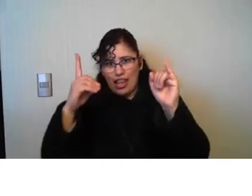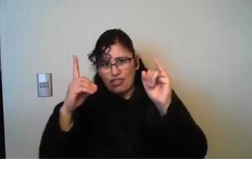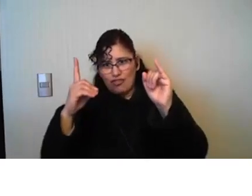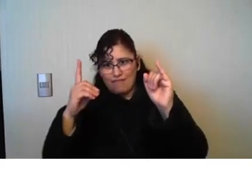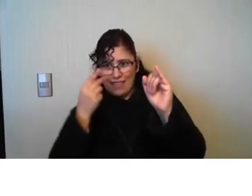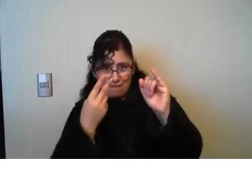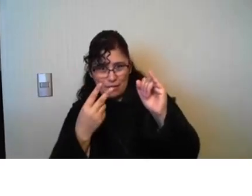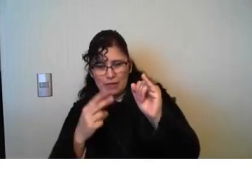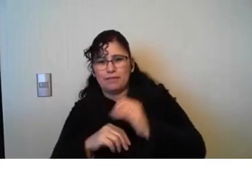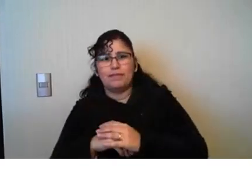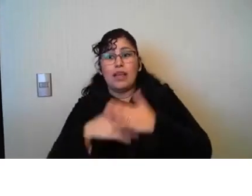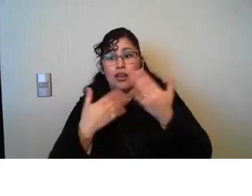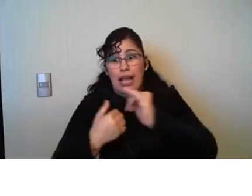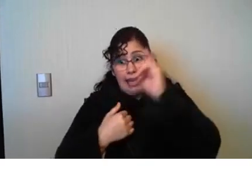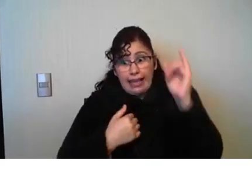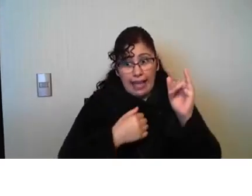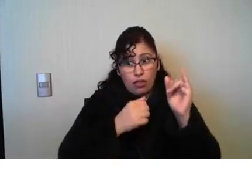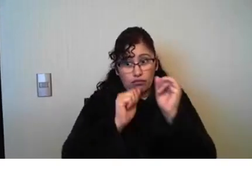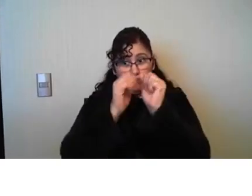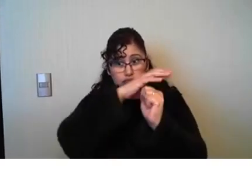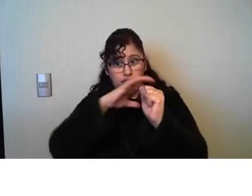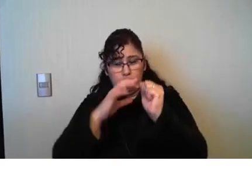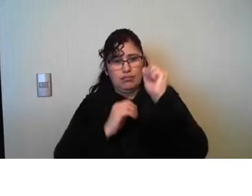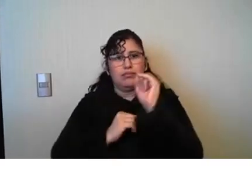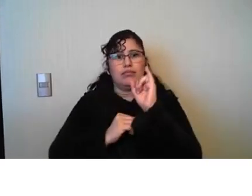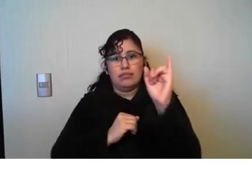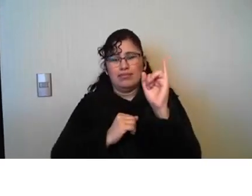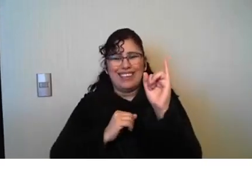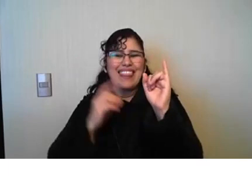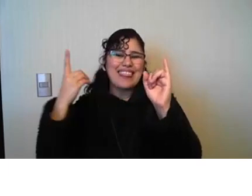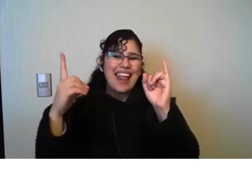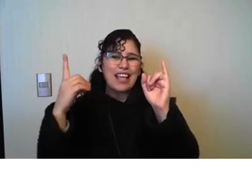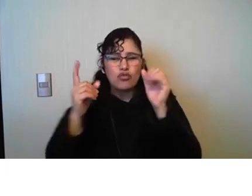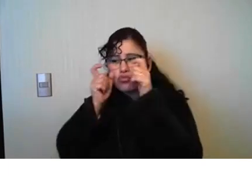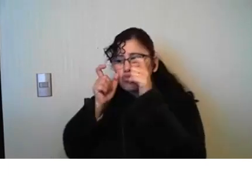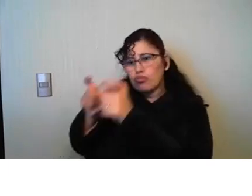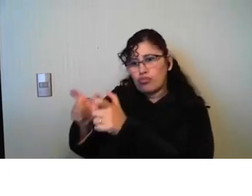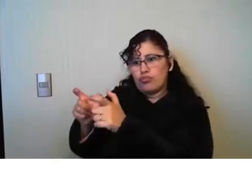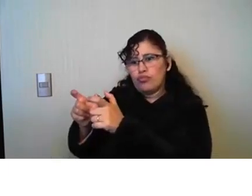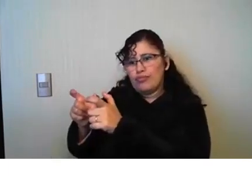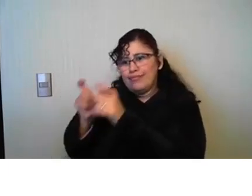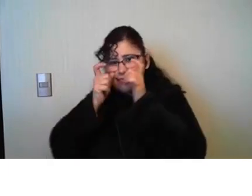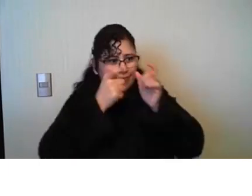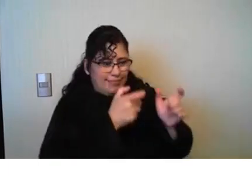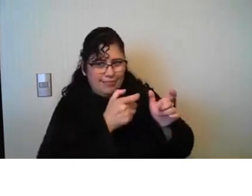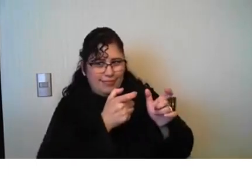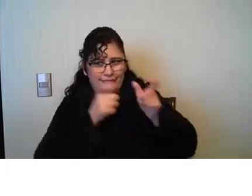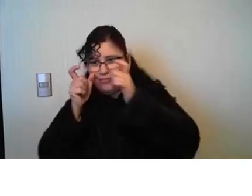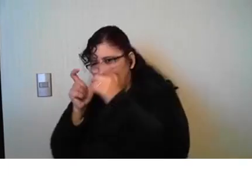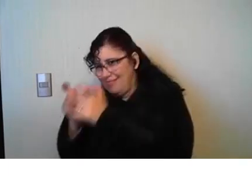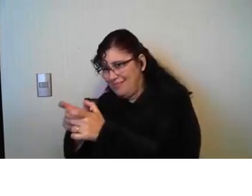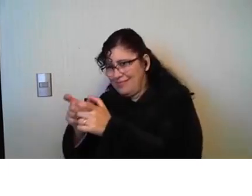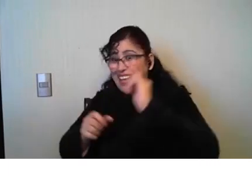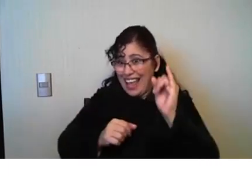hemisferio izquierdo controla el lado derecho del cuerpo. ¿Sí? Y por eso